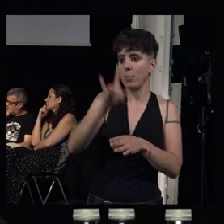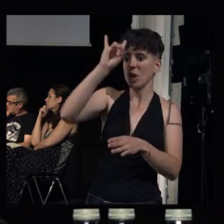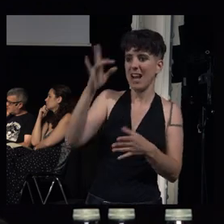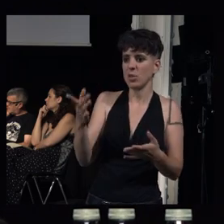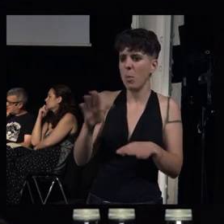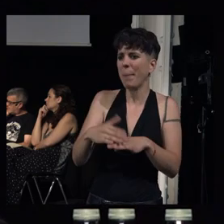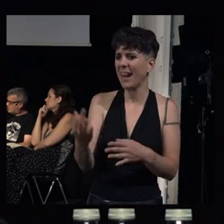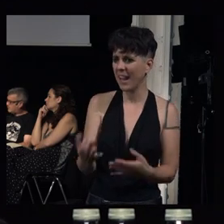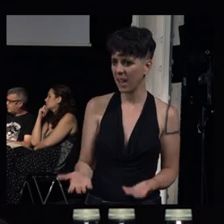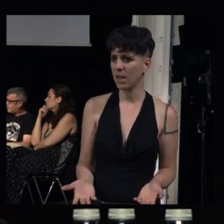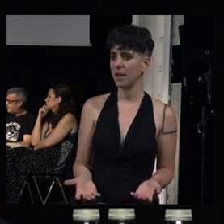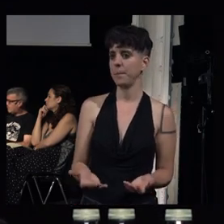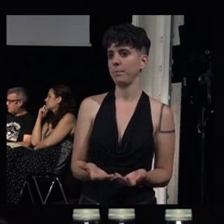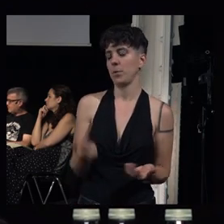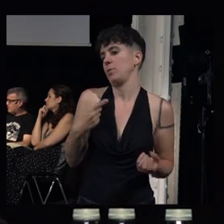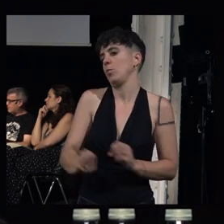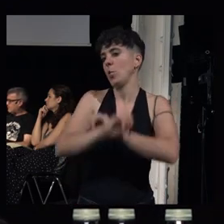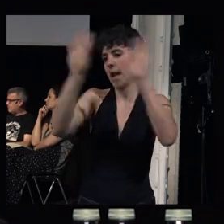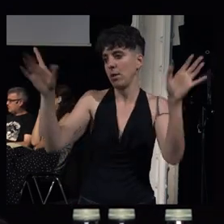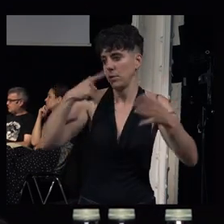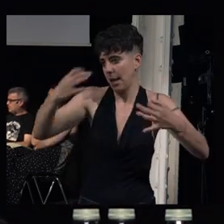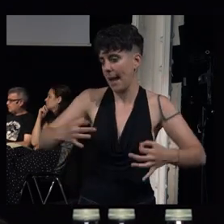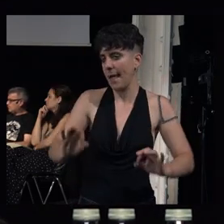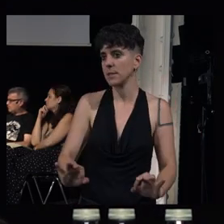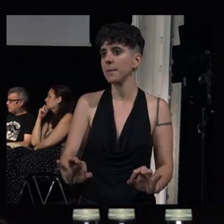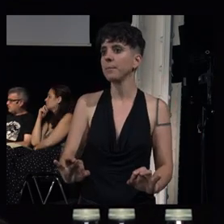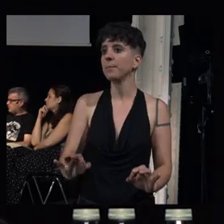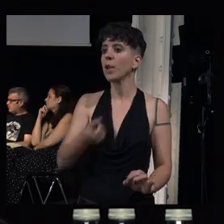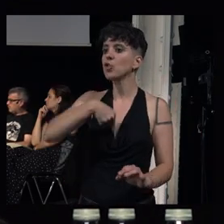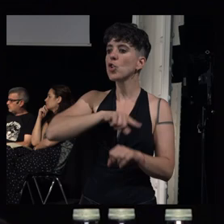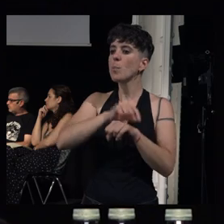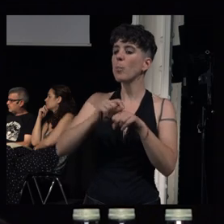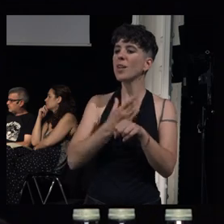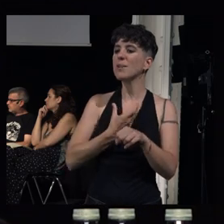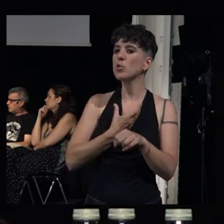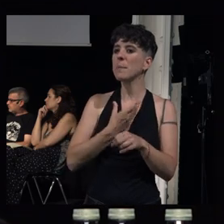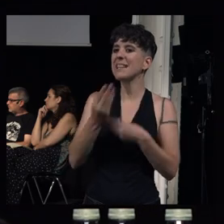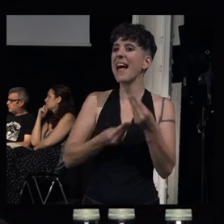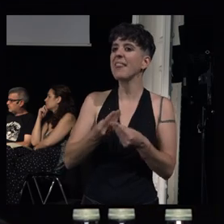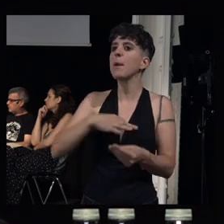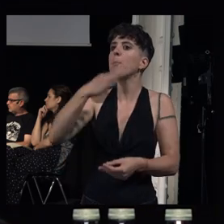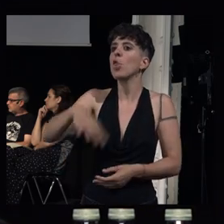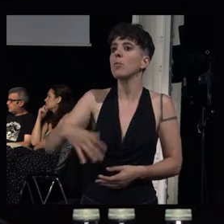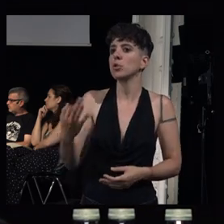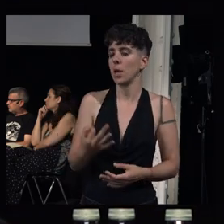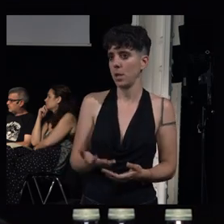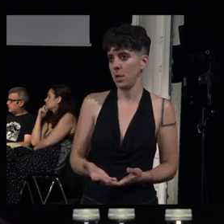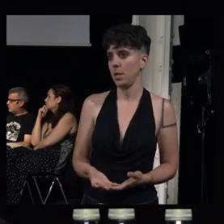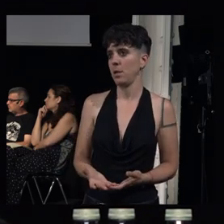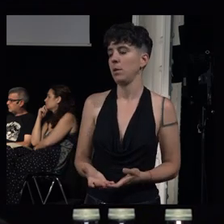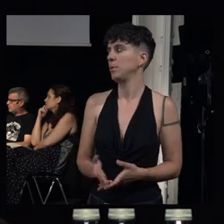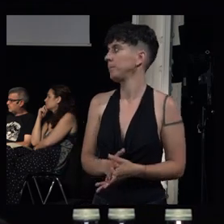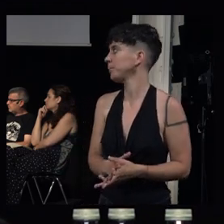Vale, esto es evidente, esto es una realidad. ¿Qué podríamos hacer desde las políticas municipales, ¿no?, que se podría hacer? Me